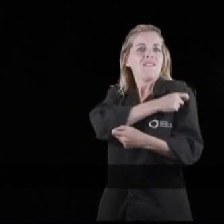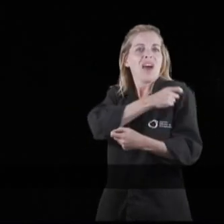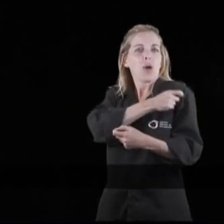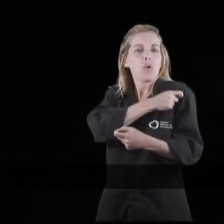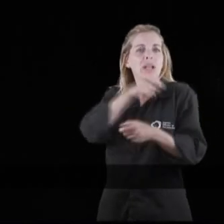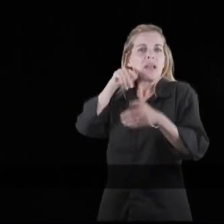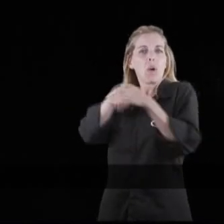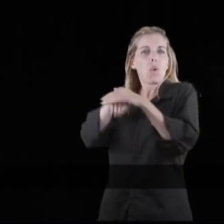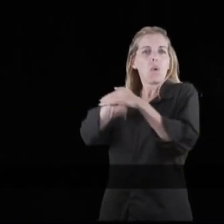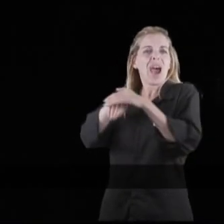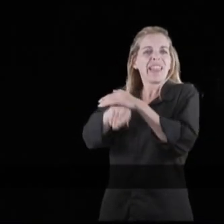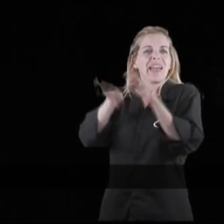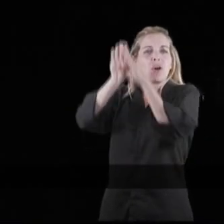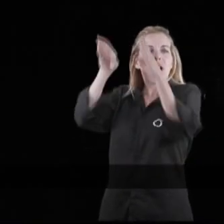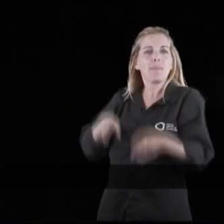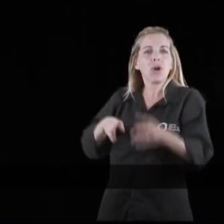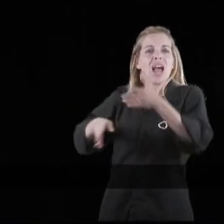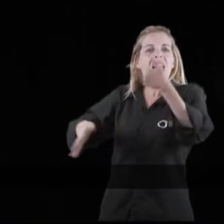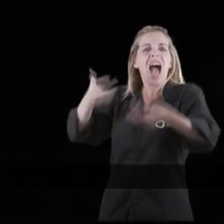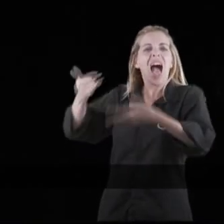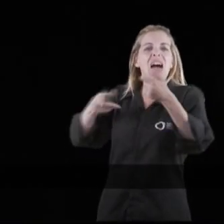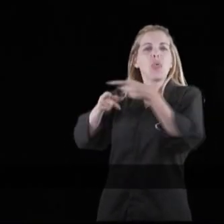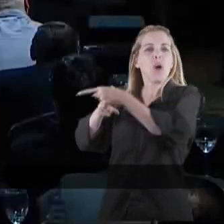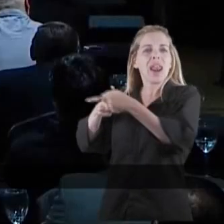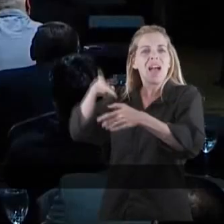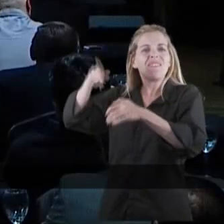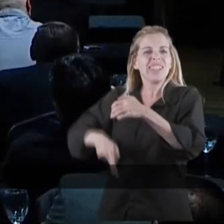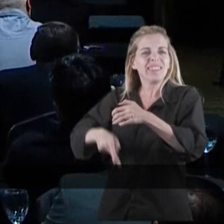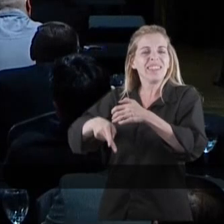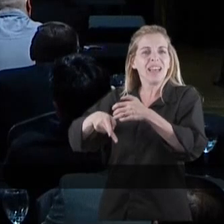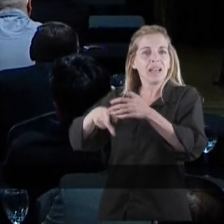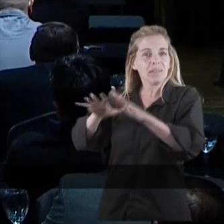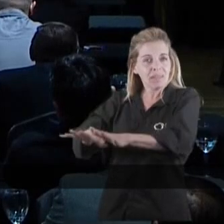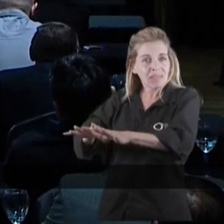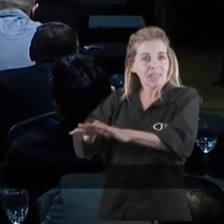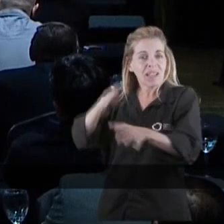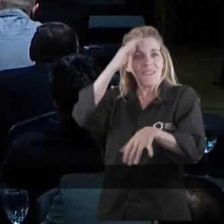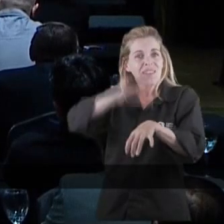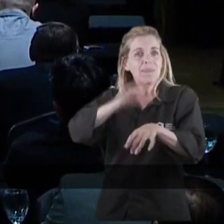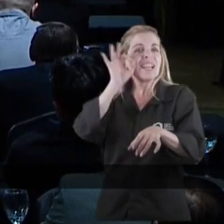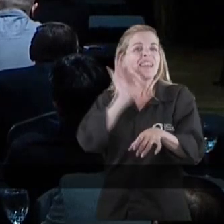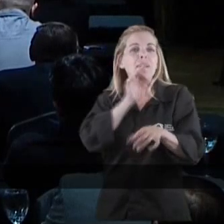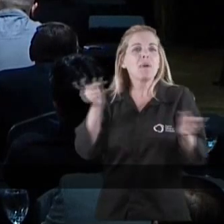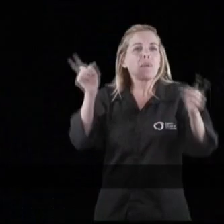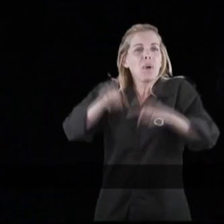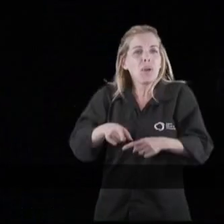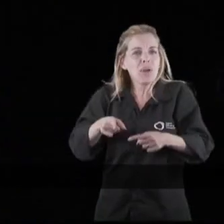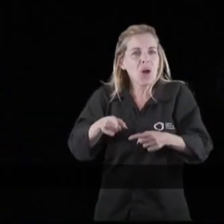guardadas en los galpones de las aduanas, porque no las retiraban y no las suministraban.